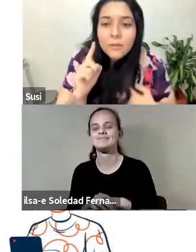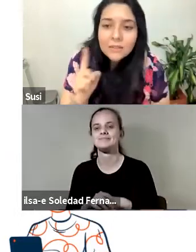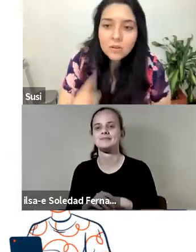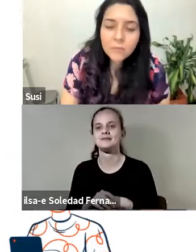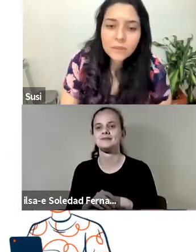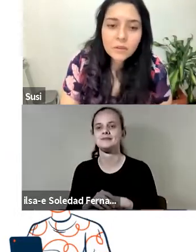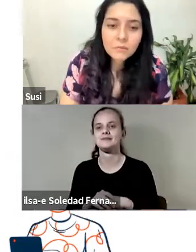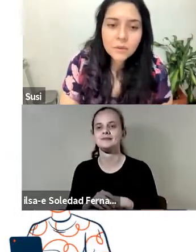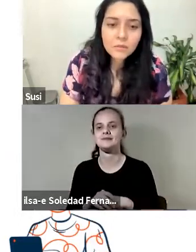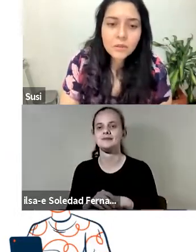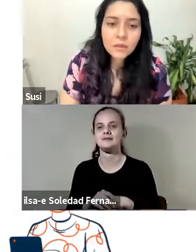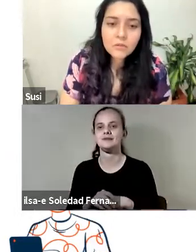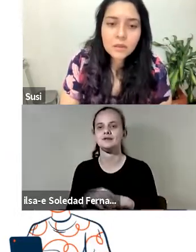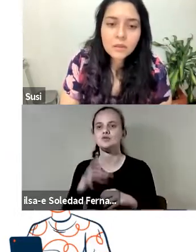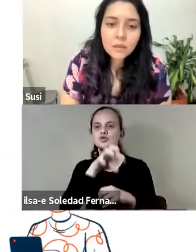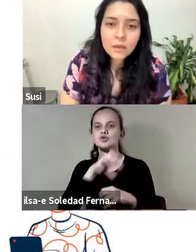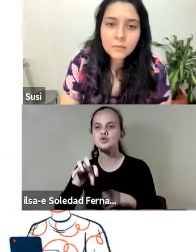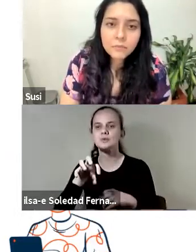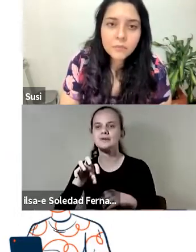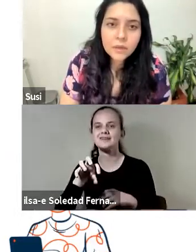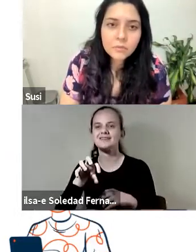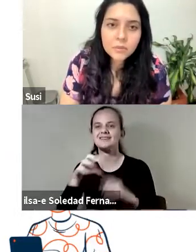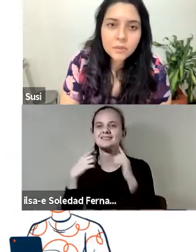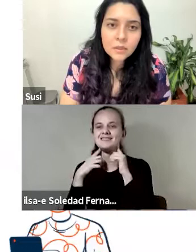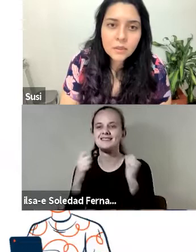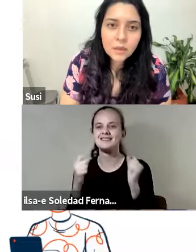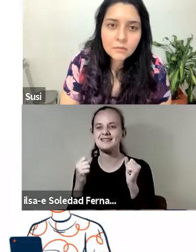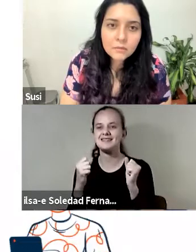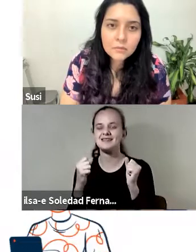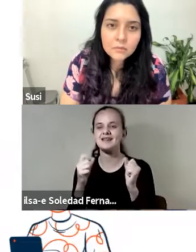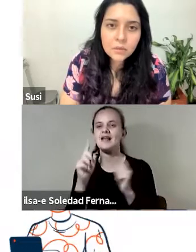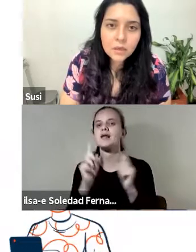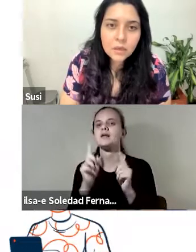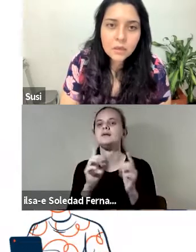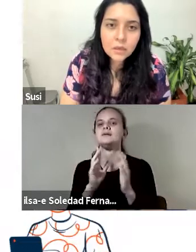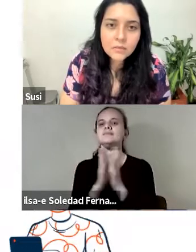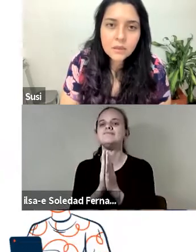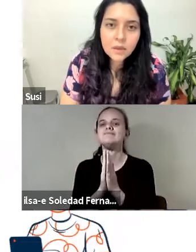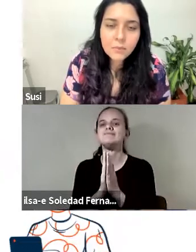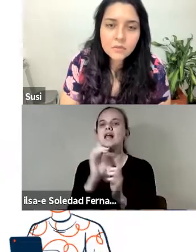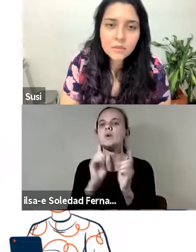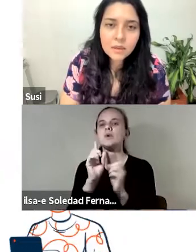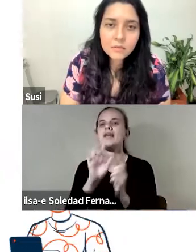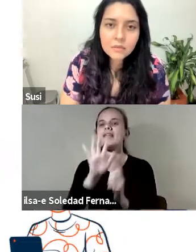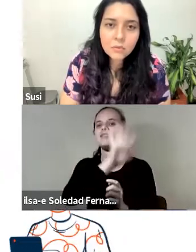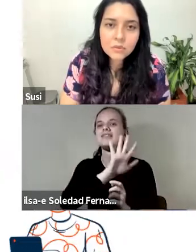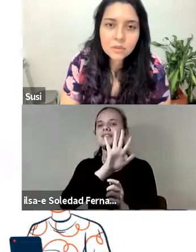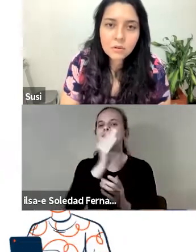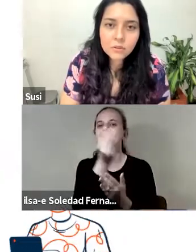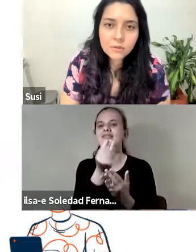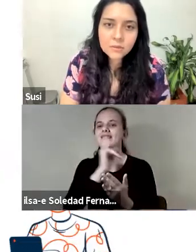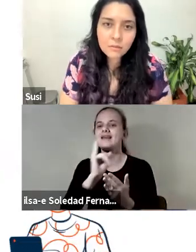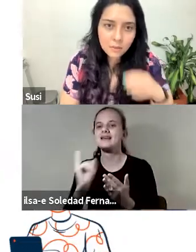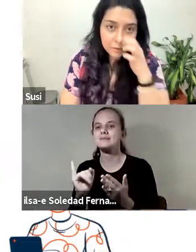No, estaba leyendo el comentario, perdón, que hizo ahí de la subsecretaría, que decía que hay personas ciegas